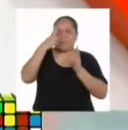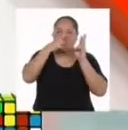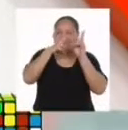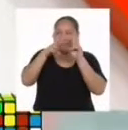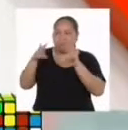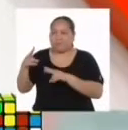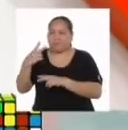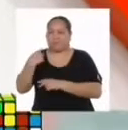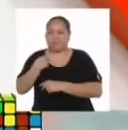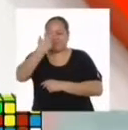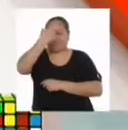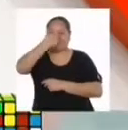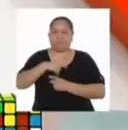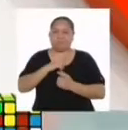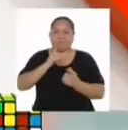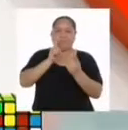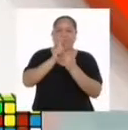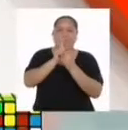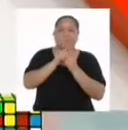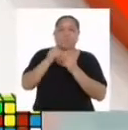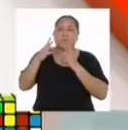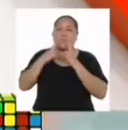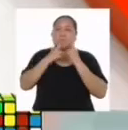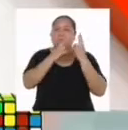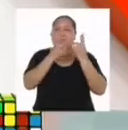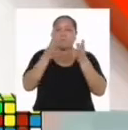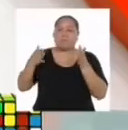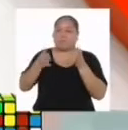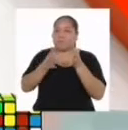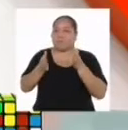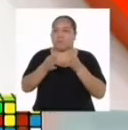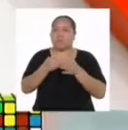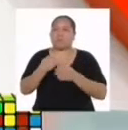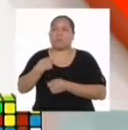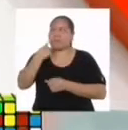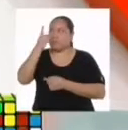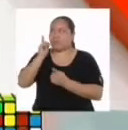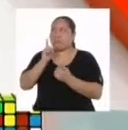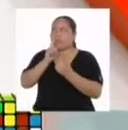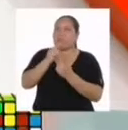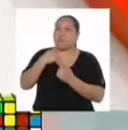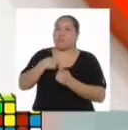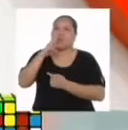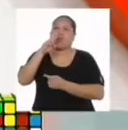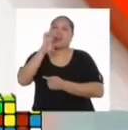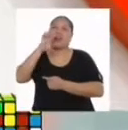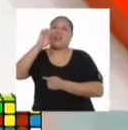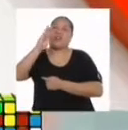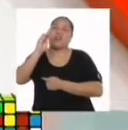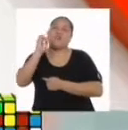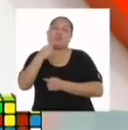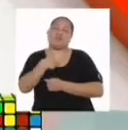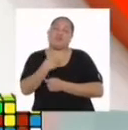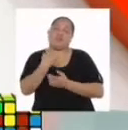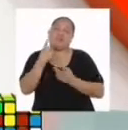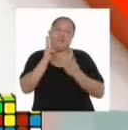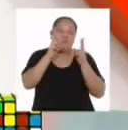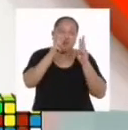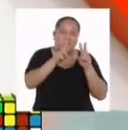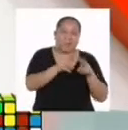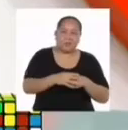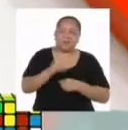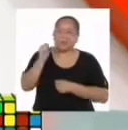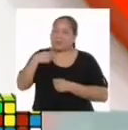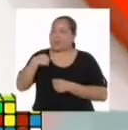lo he visto en persona, en una cuenca, bueno, no en persona, sino en robot, porque soy un